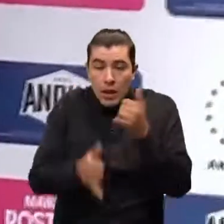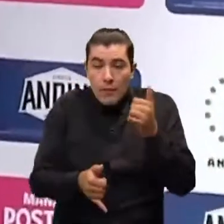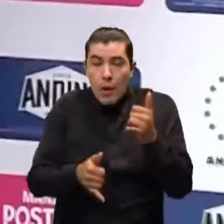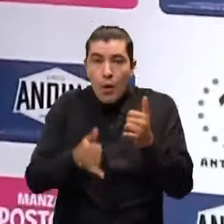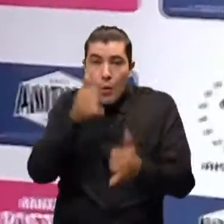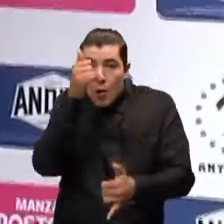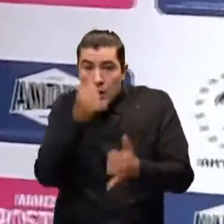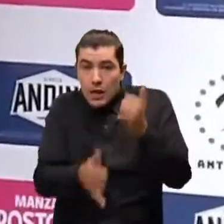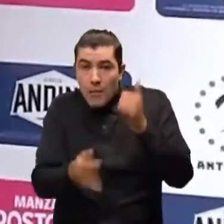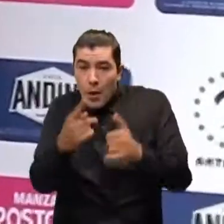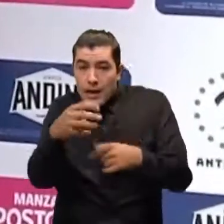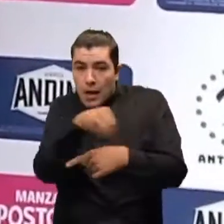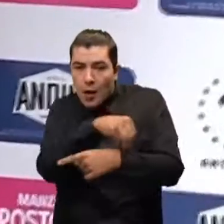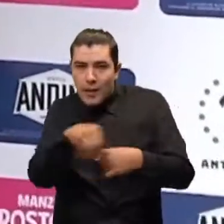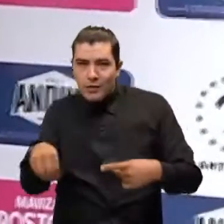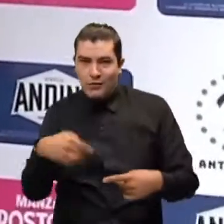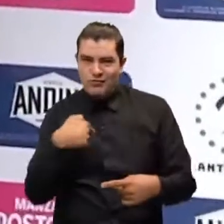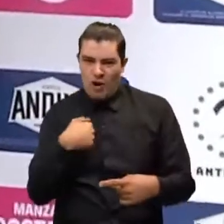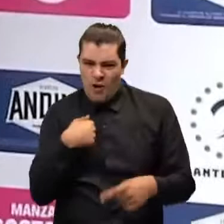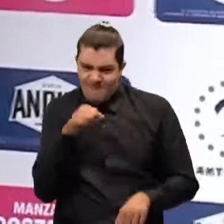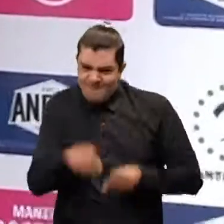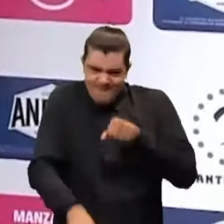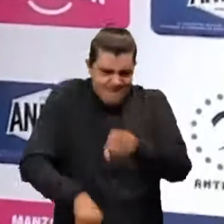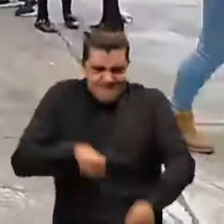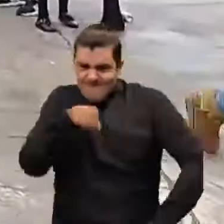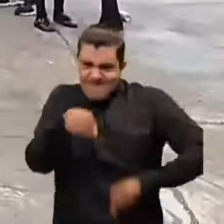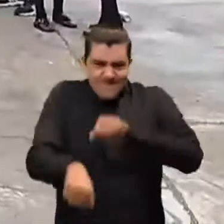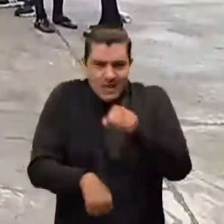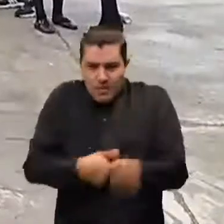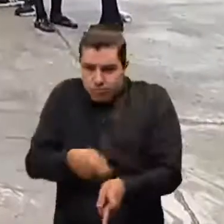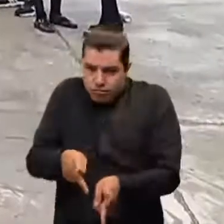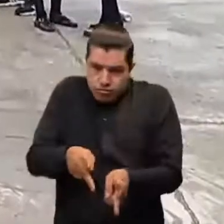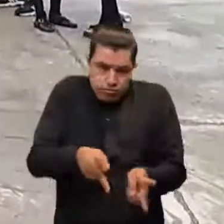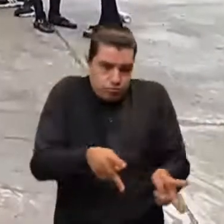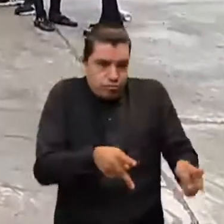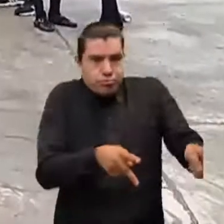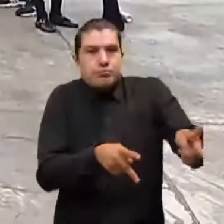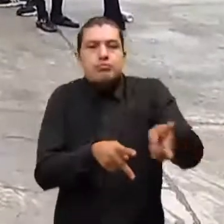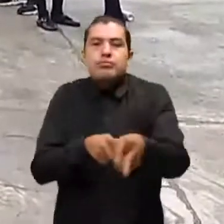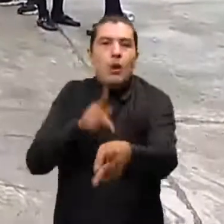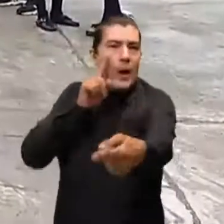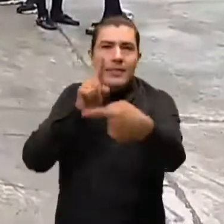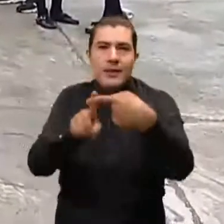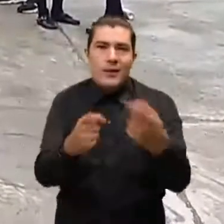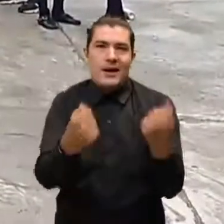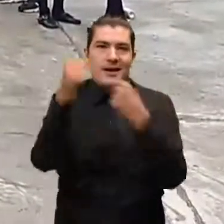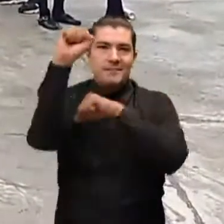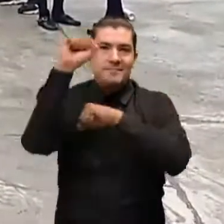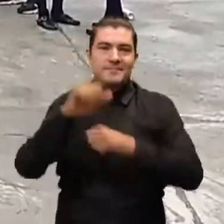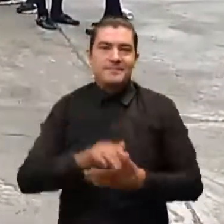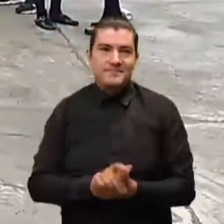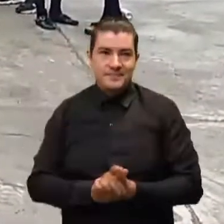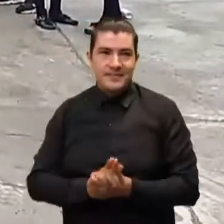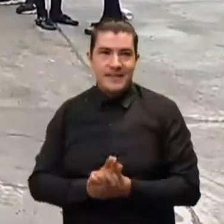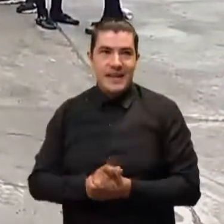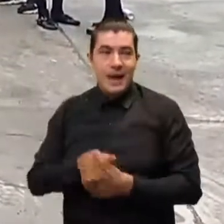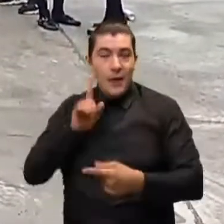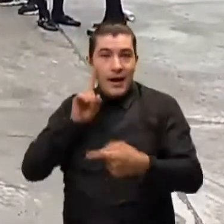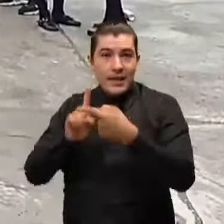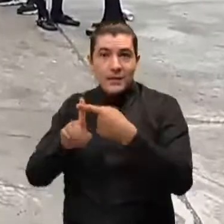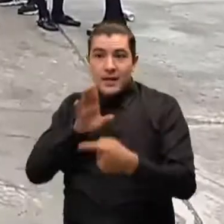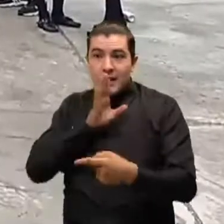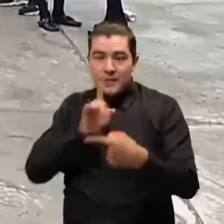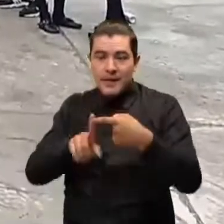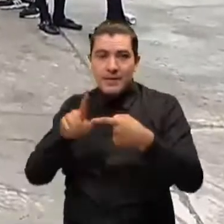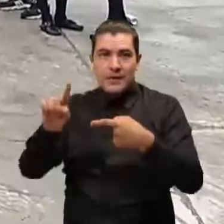ataqué directo hacia la meta para ganar. La clasificación general la sigue comandando Wilson Peña del Colombia Tierra